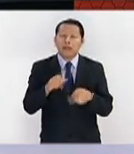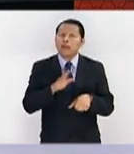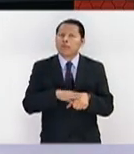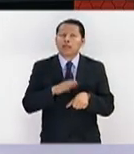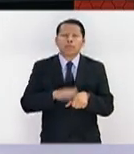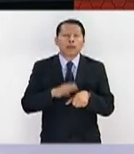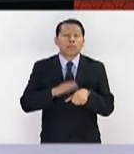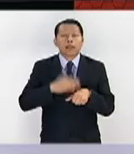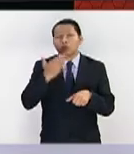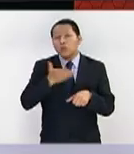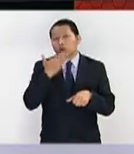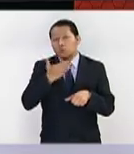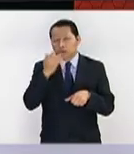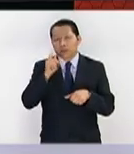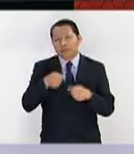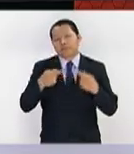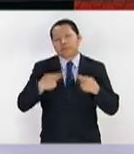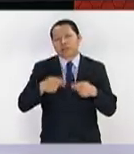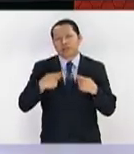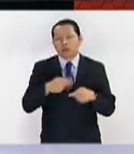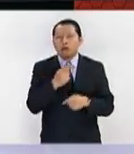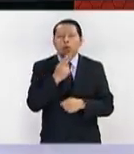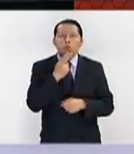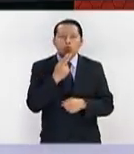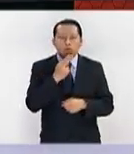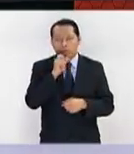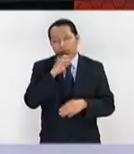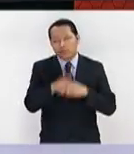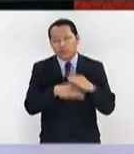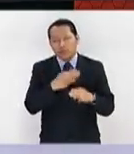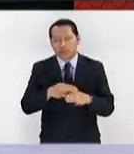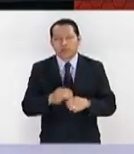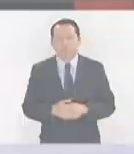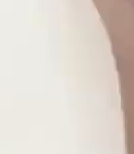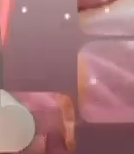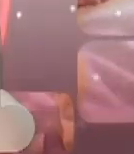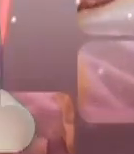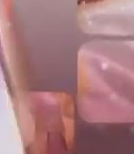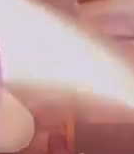más buscadas por los seres humanos en el mundo.